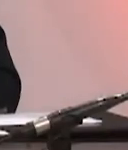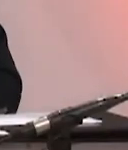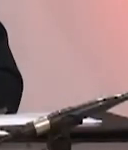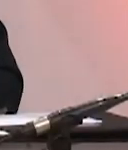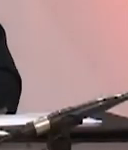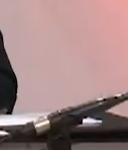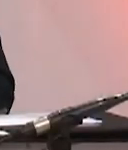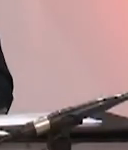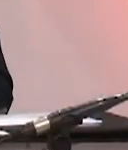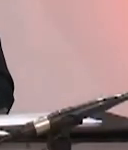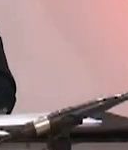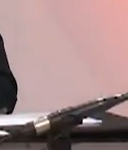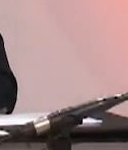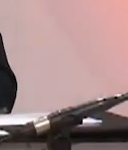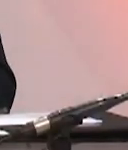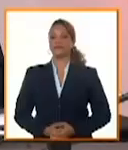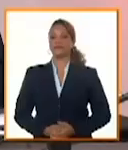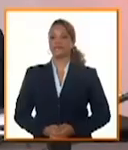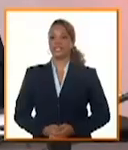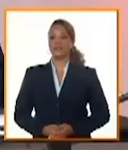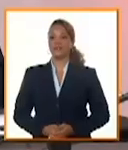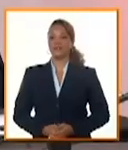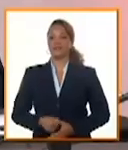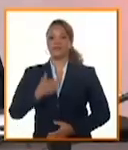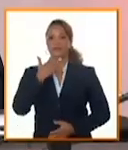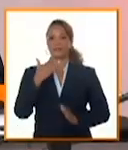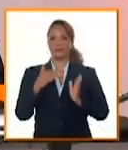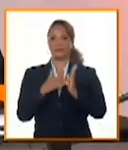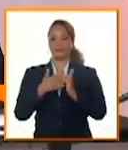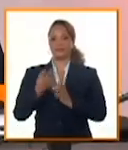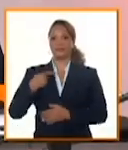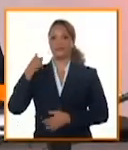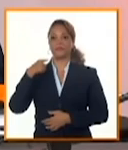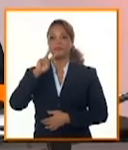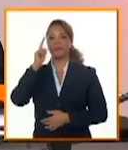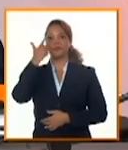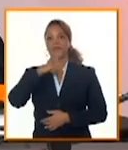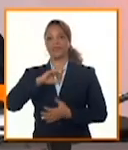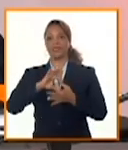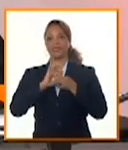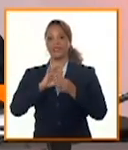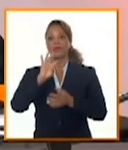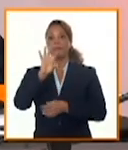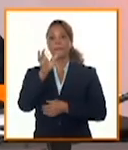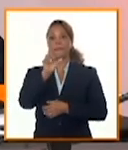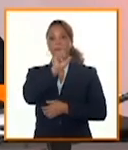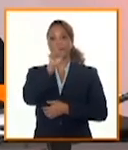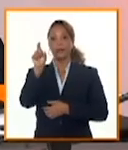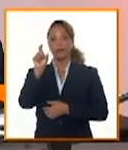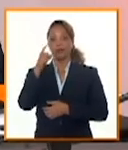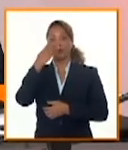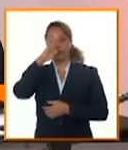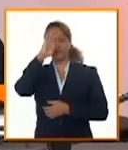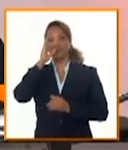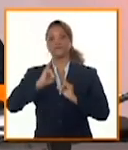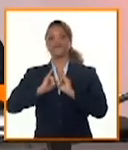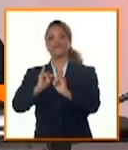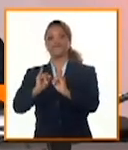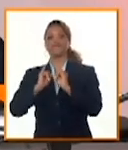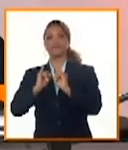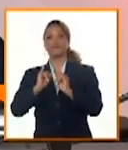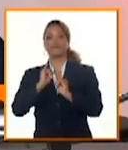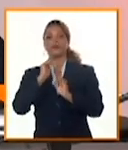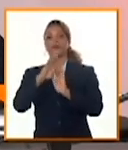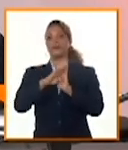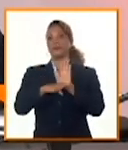Muy buenas tardes estimados televidentes y televidentes el pasado 2 de Agosto El Banco Central de Cuba anunció nuevas medidas